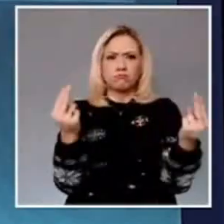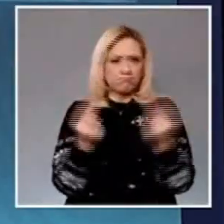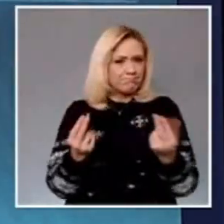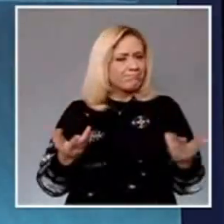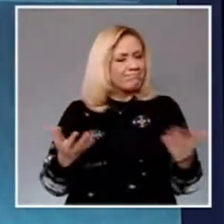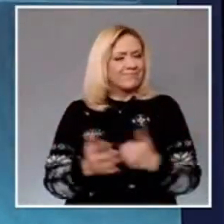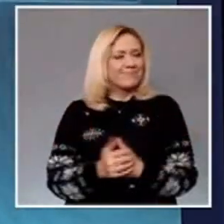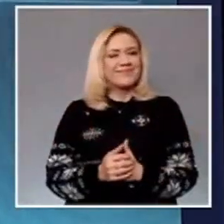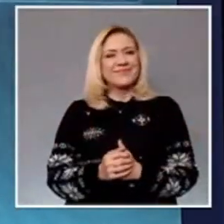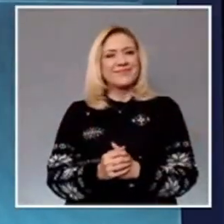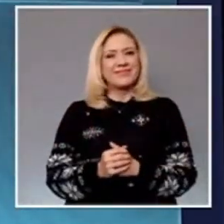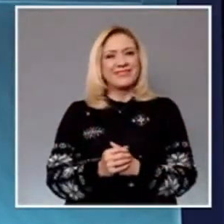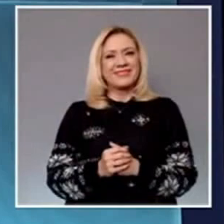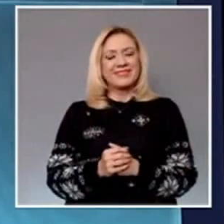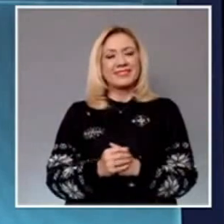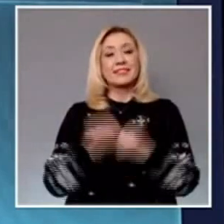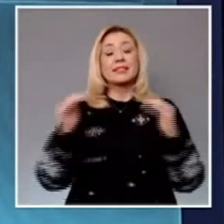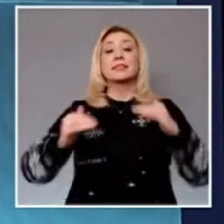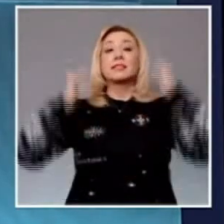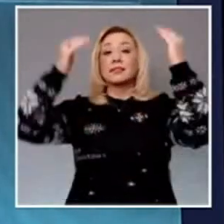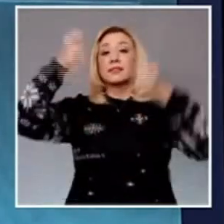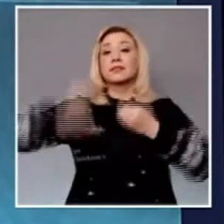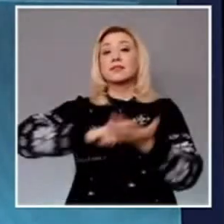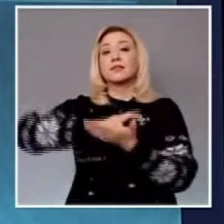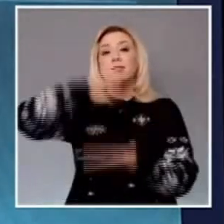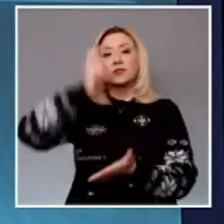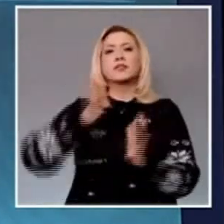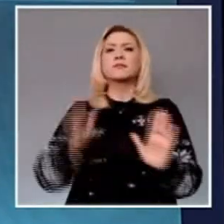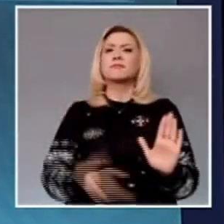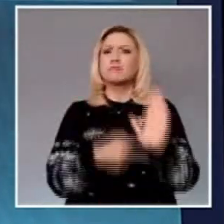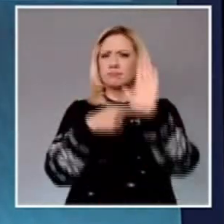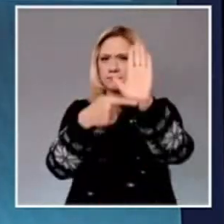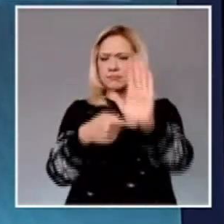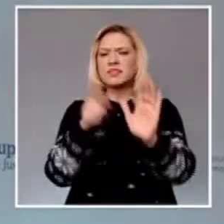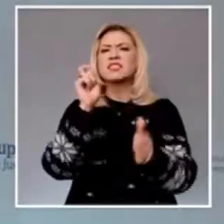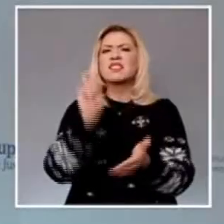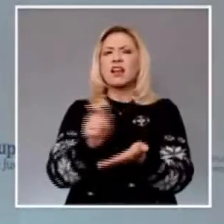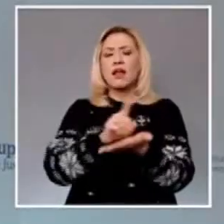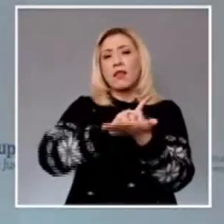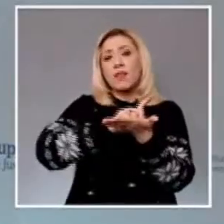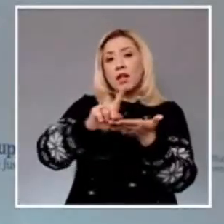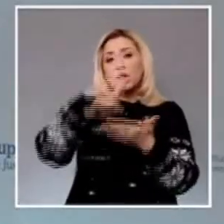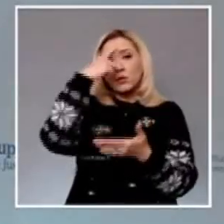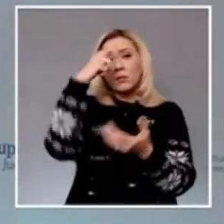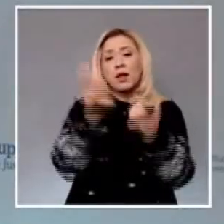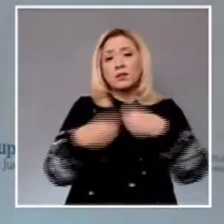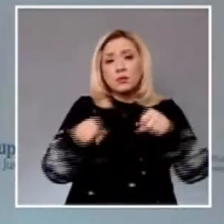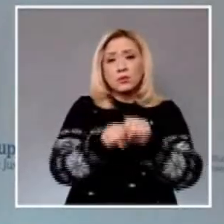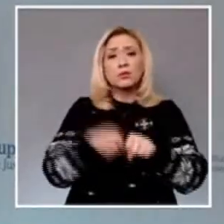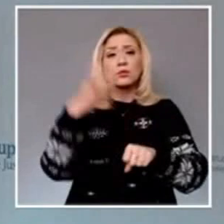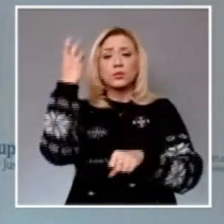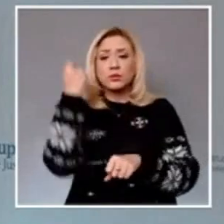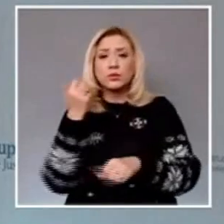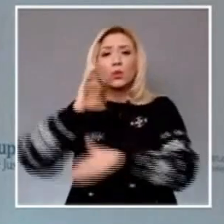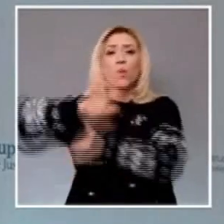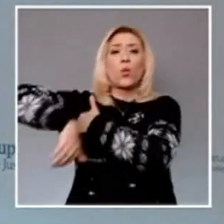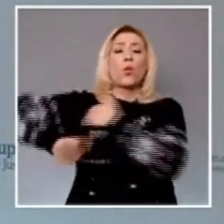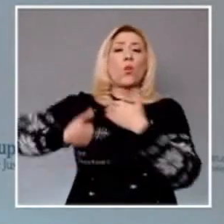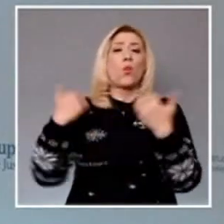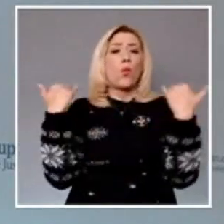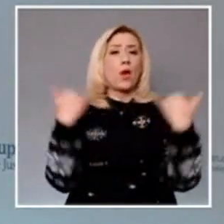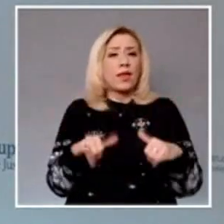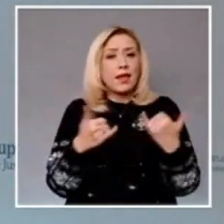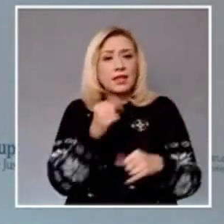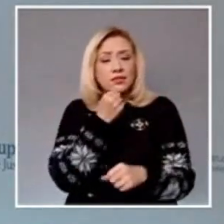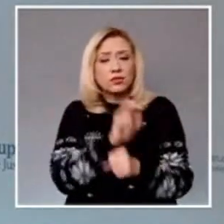La Suprema Corte puso a disposición el tomo Derecho a la Seguridad Social Guarderías, que forma parte de los cuadernos de jurisprudencia y que contiene